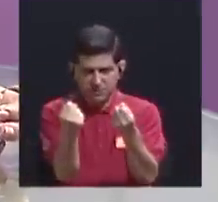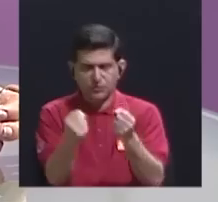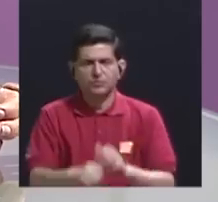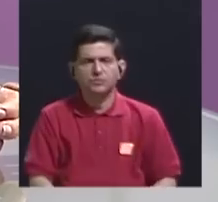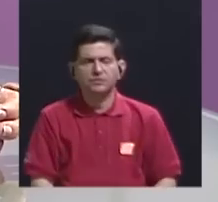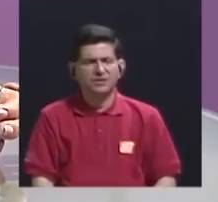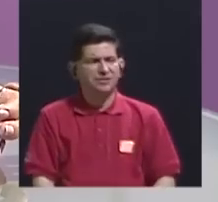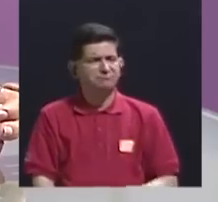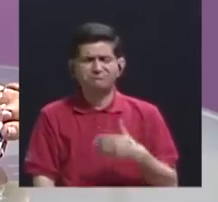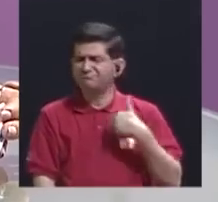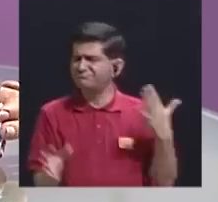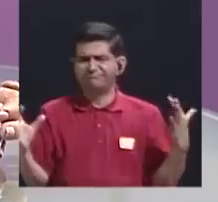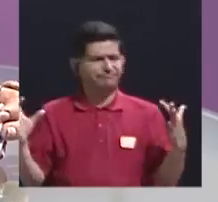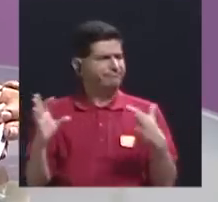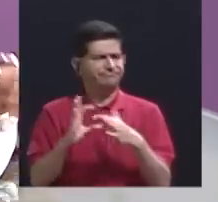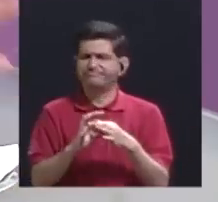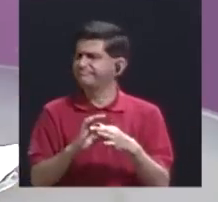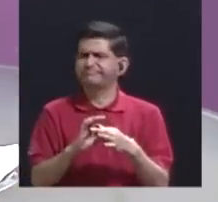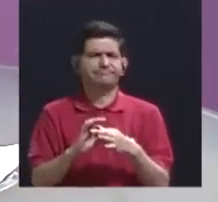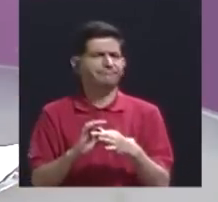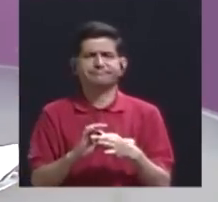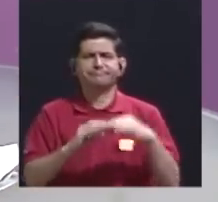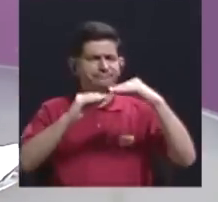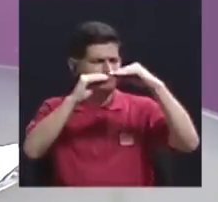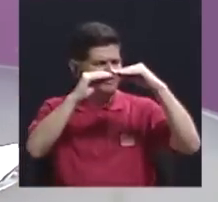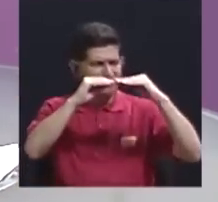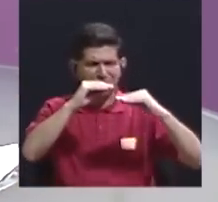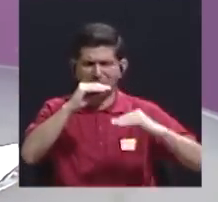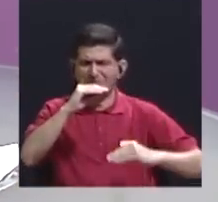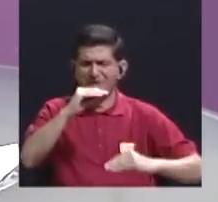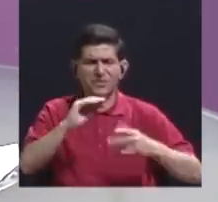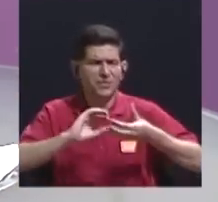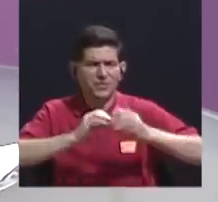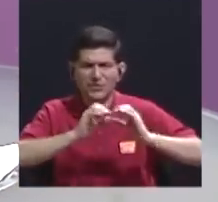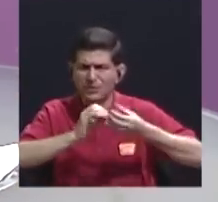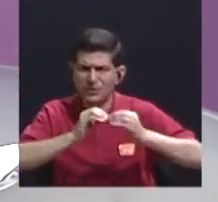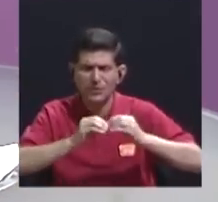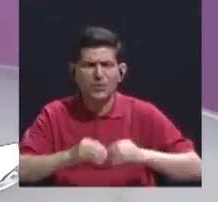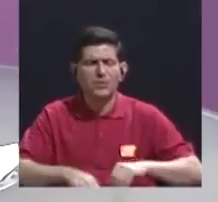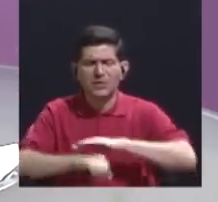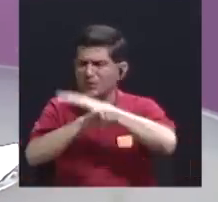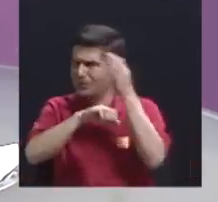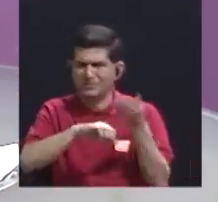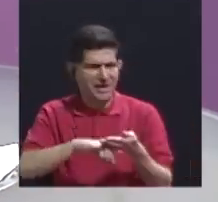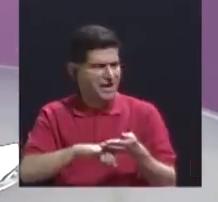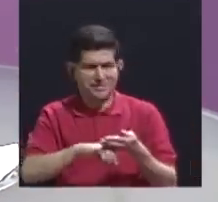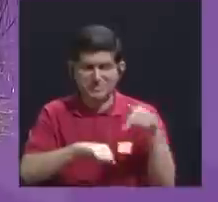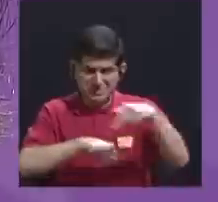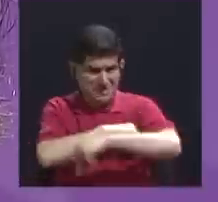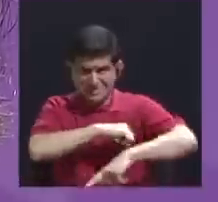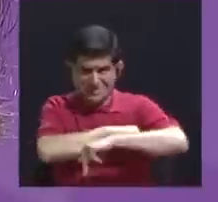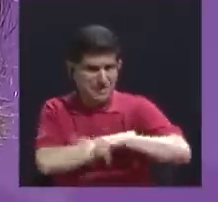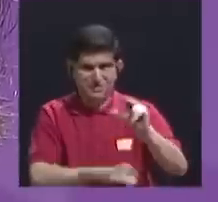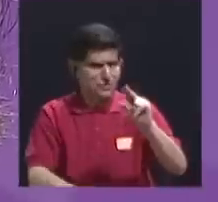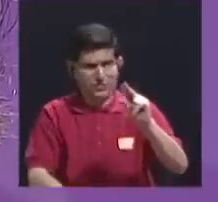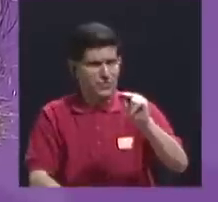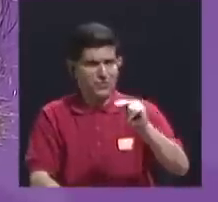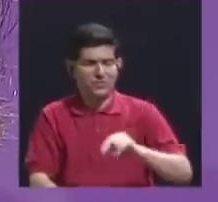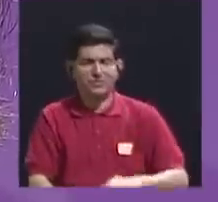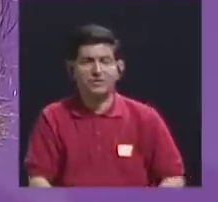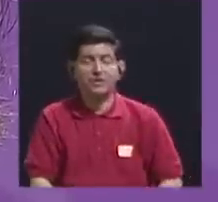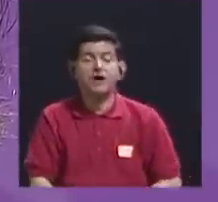no tiene que ver con la disminución del número de embarazos en nuestro país